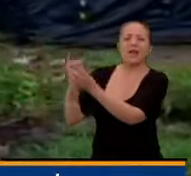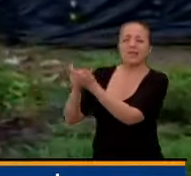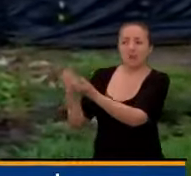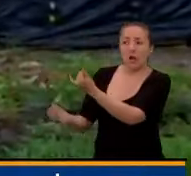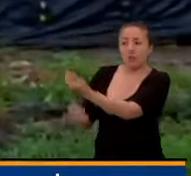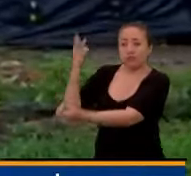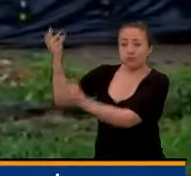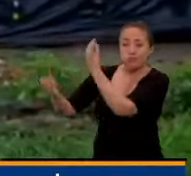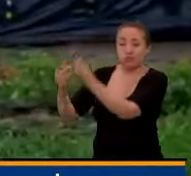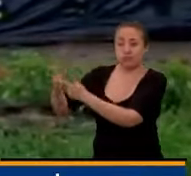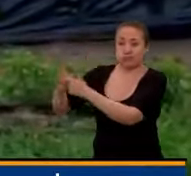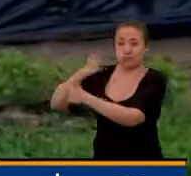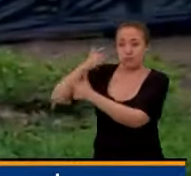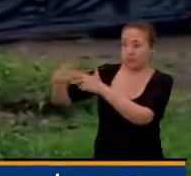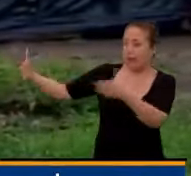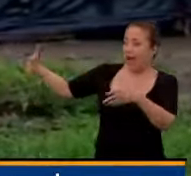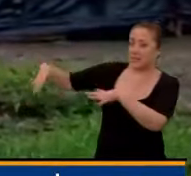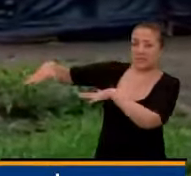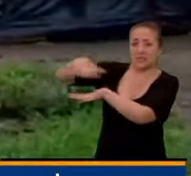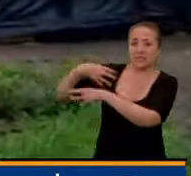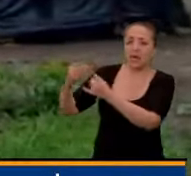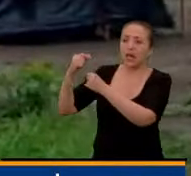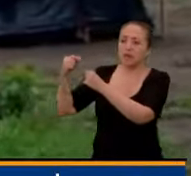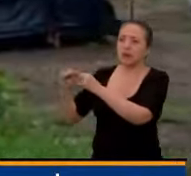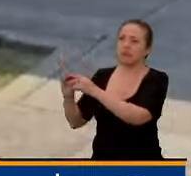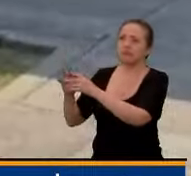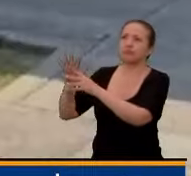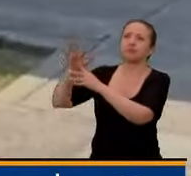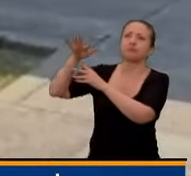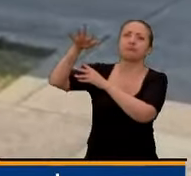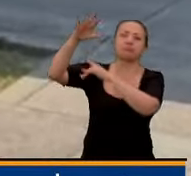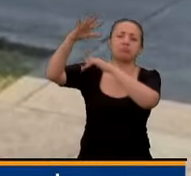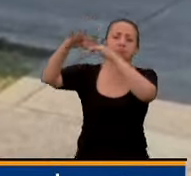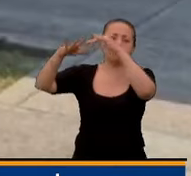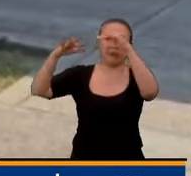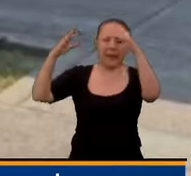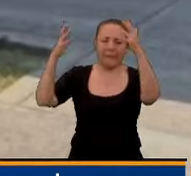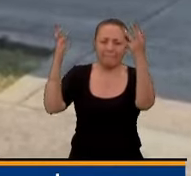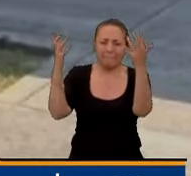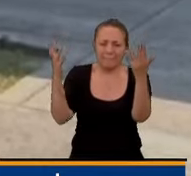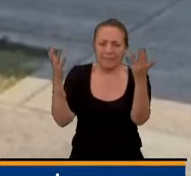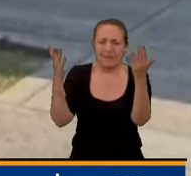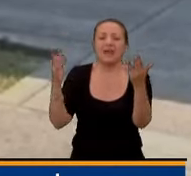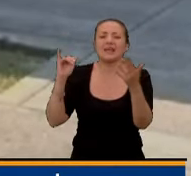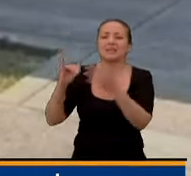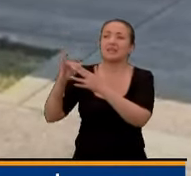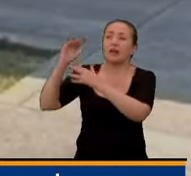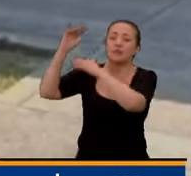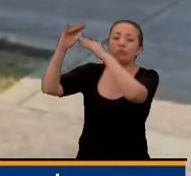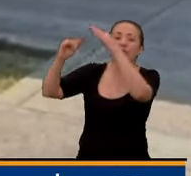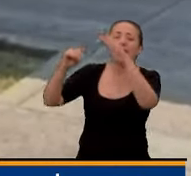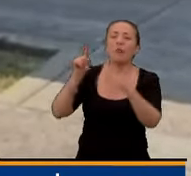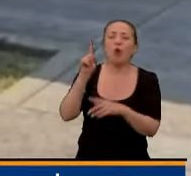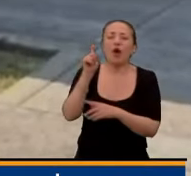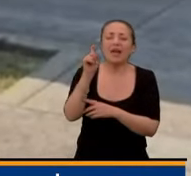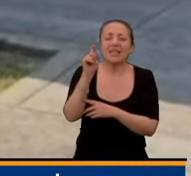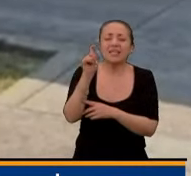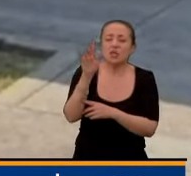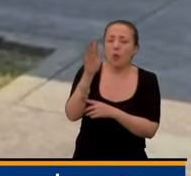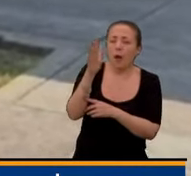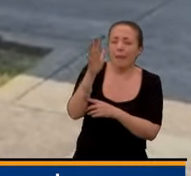¿sí? El aire, el ambiente está un poco denso, ¿sí? Eso se le llama, esa capa como gris, como amarillenta